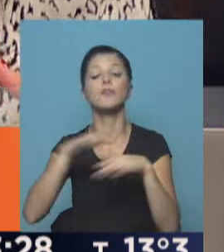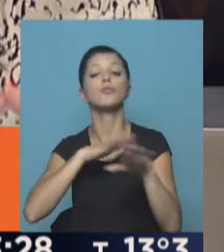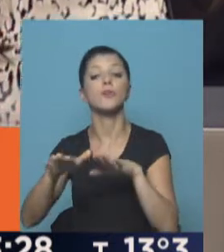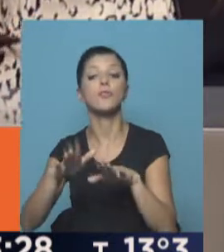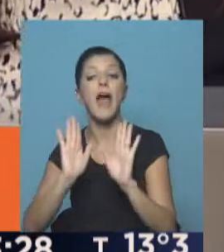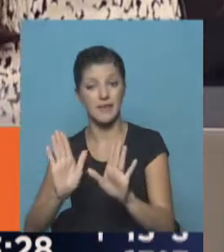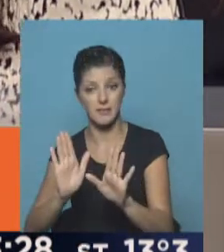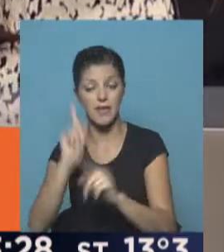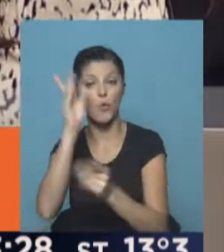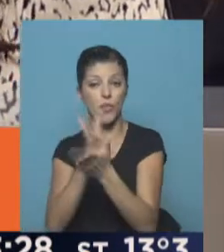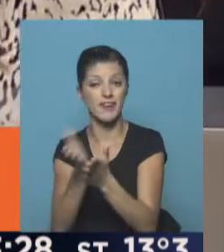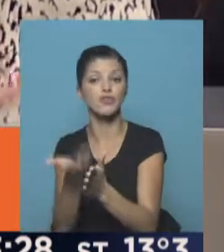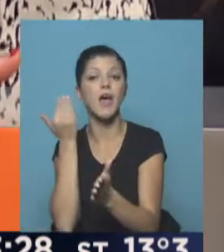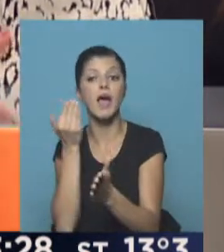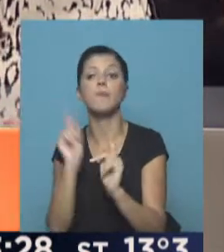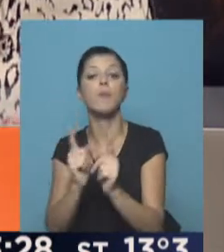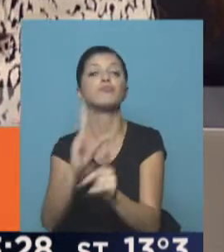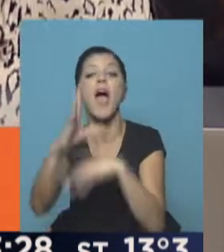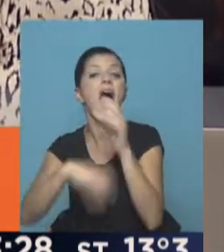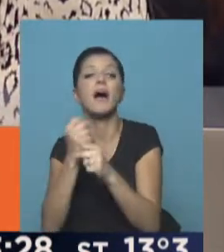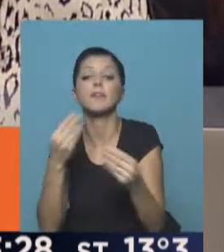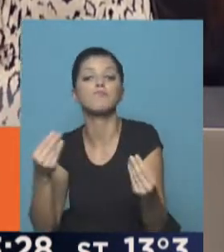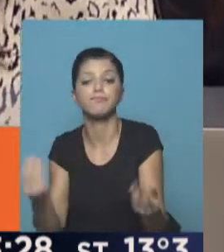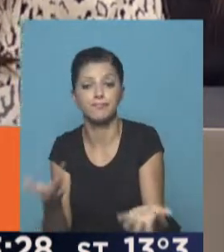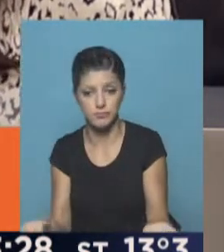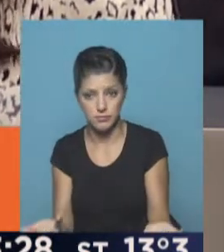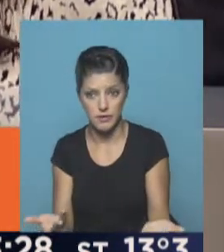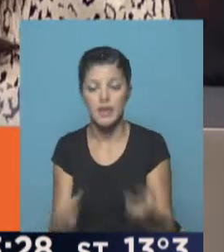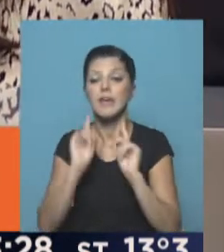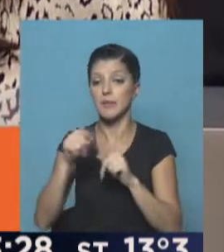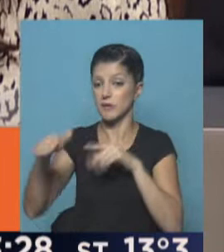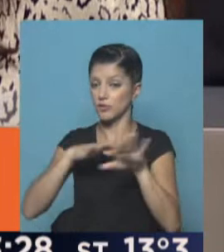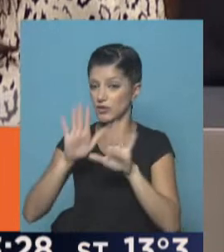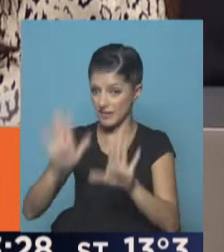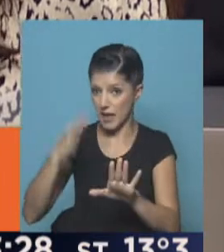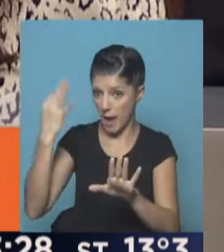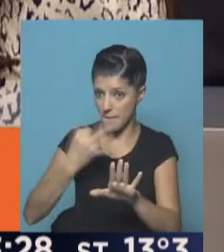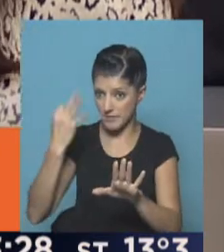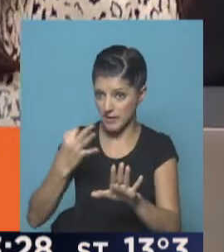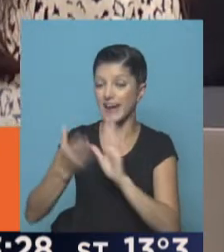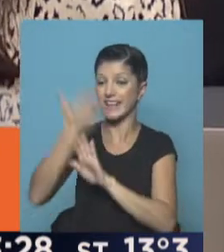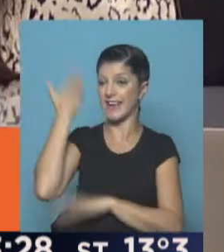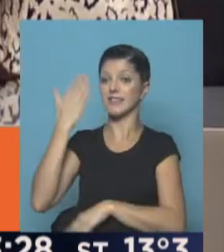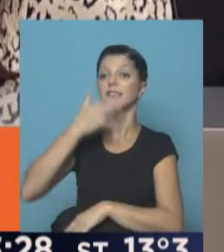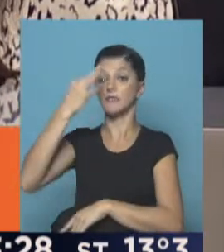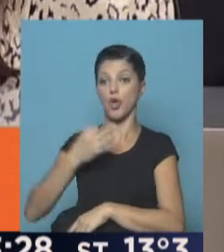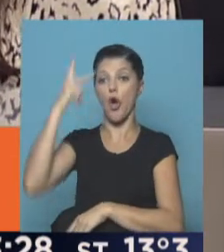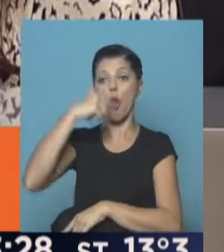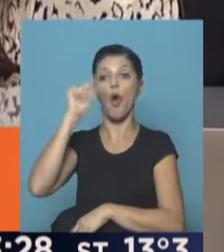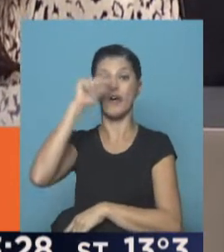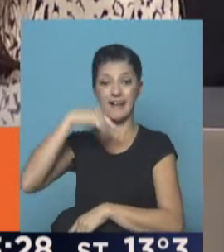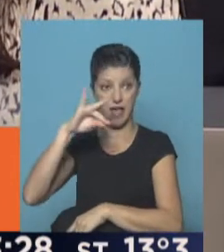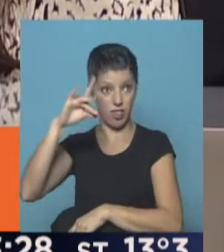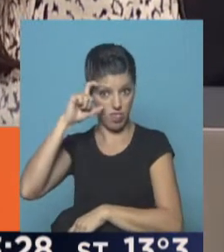excepción y hasta cuándo se va a vivir en esta situación tan especial que se impuso con François Hollande, y por otro